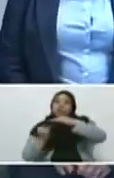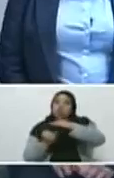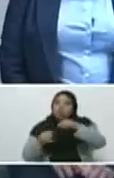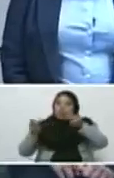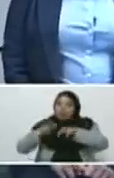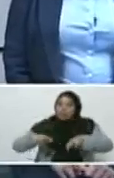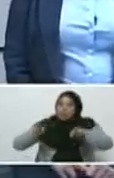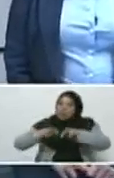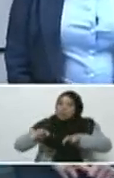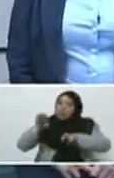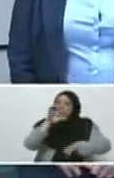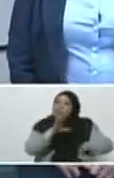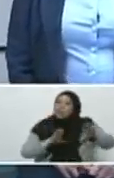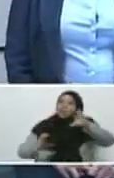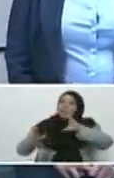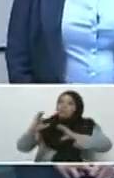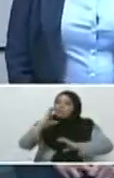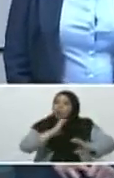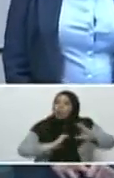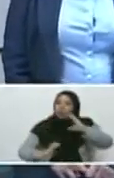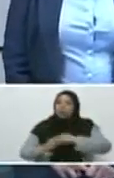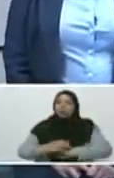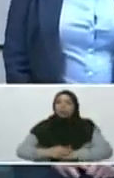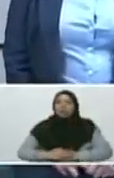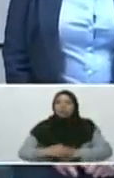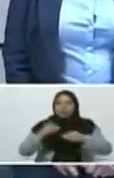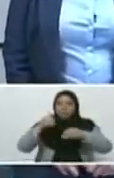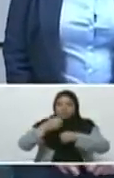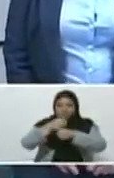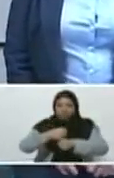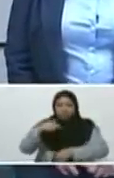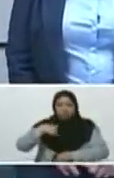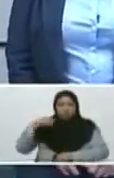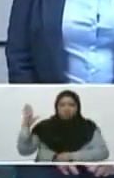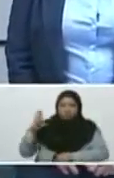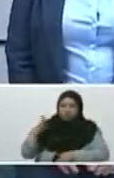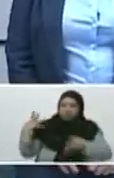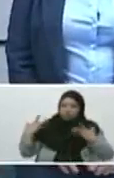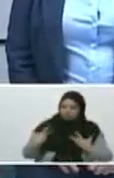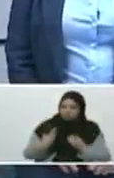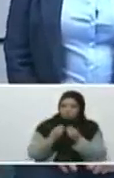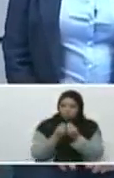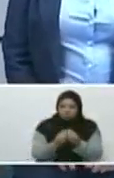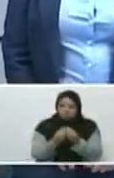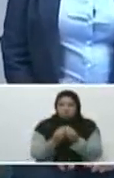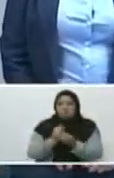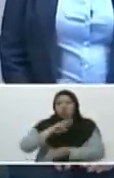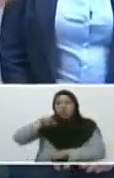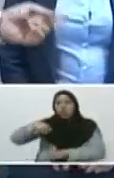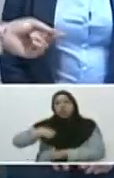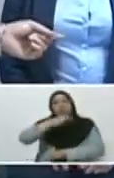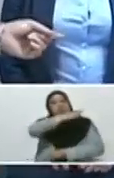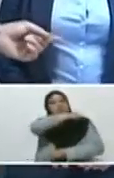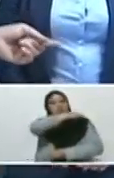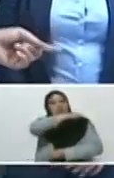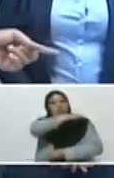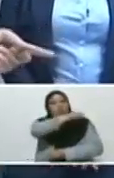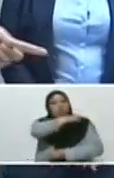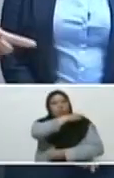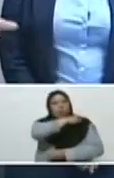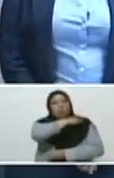Investigaciones Científicas. Bueno, aquí estoy con... Está con nosotros el director.